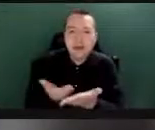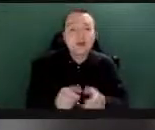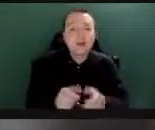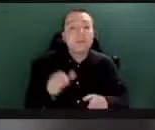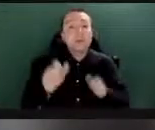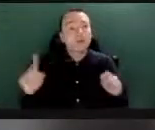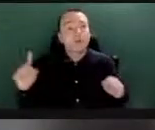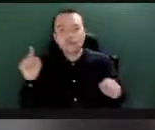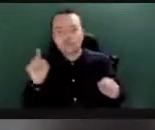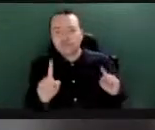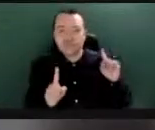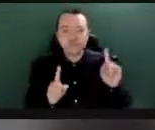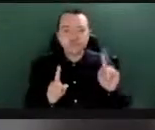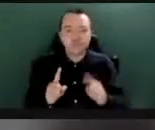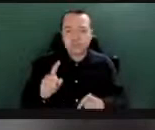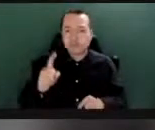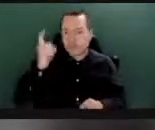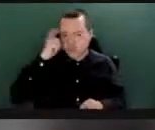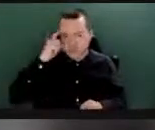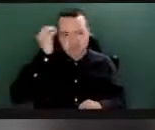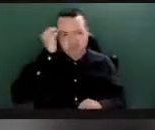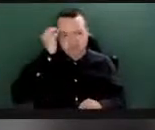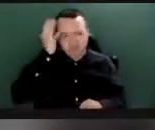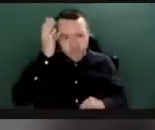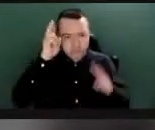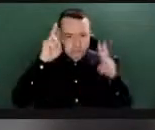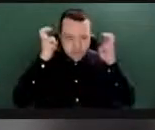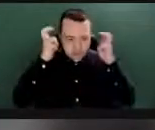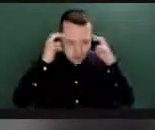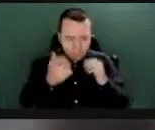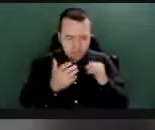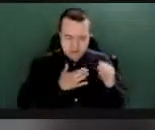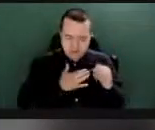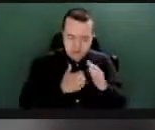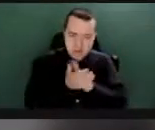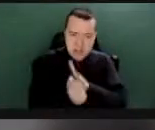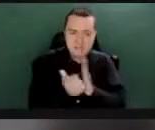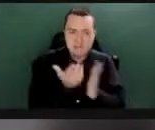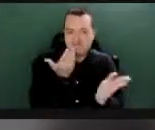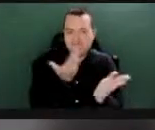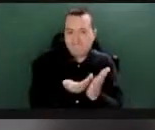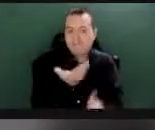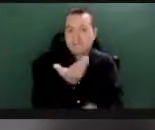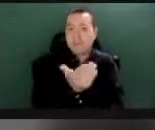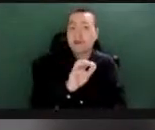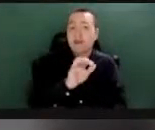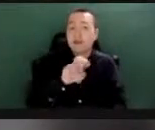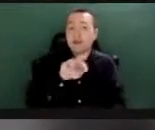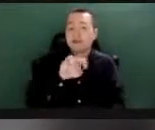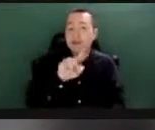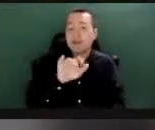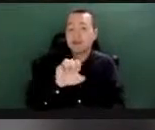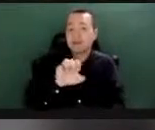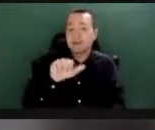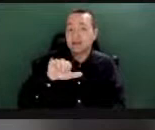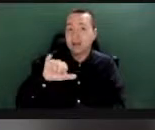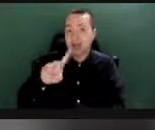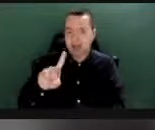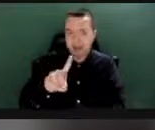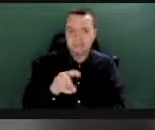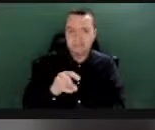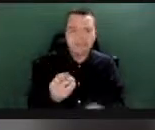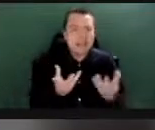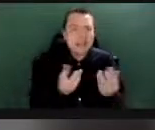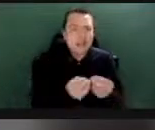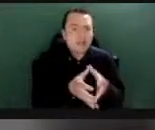las mejores competencias a los equipos. Y en Evidence Aid y en la OPS han habido equipos grandes detrás de todo este trabajo, no solo